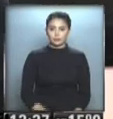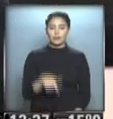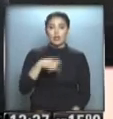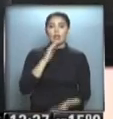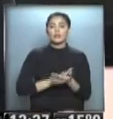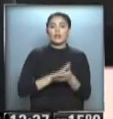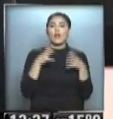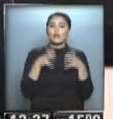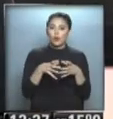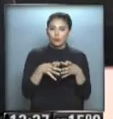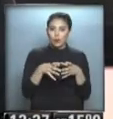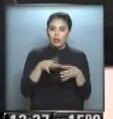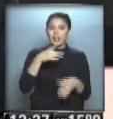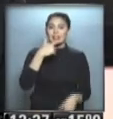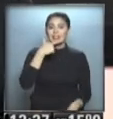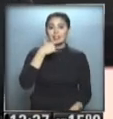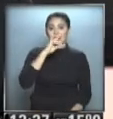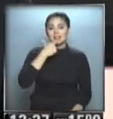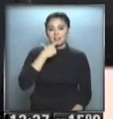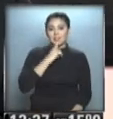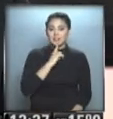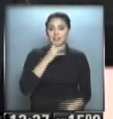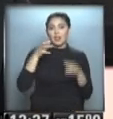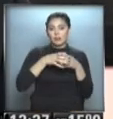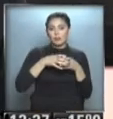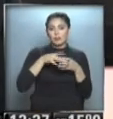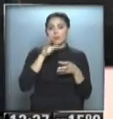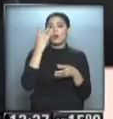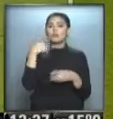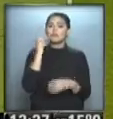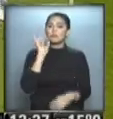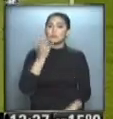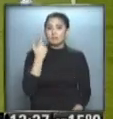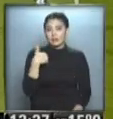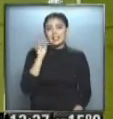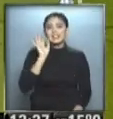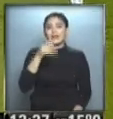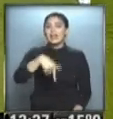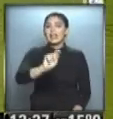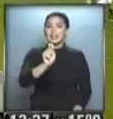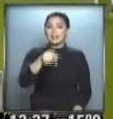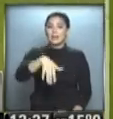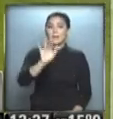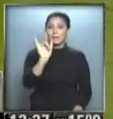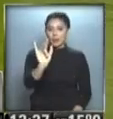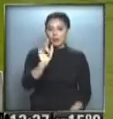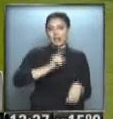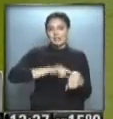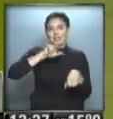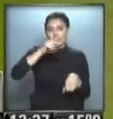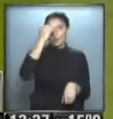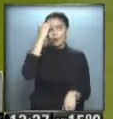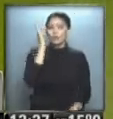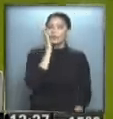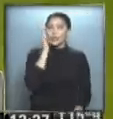Y hablamos de fútbol porque Isabela ya tiene el plantel completo en Italia para lo que será el amistoso del próximo miércoles, 15:30 de